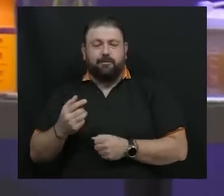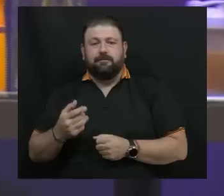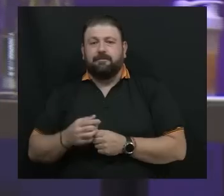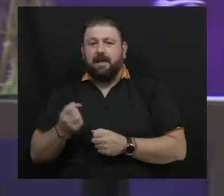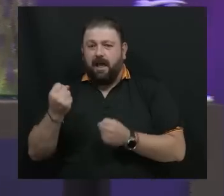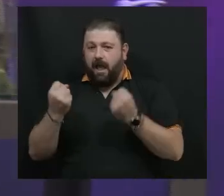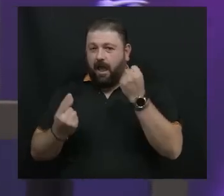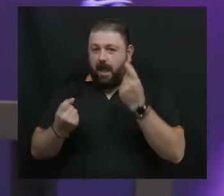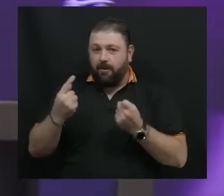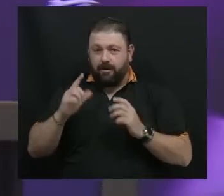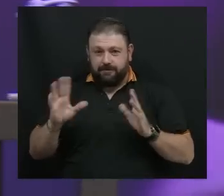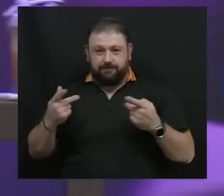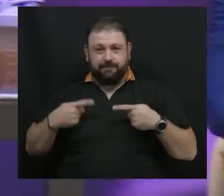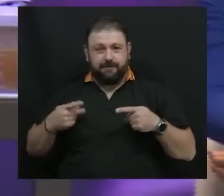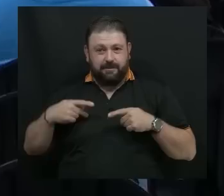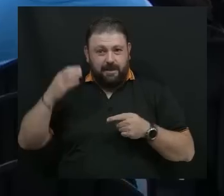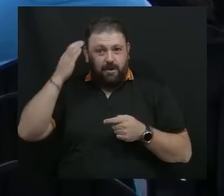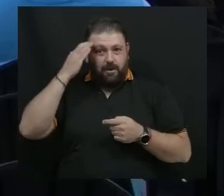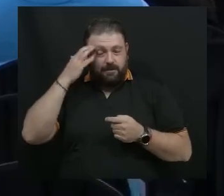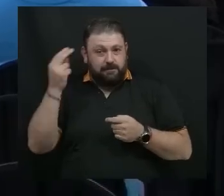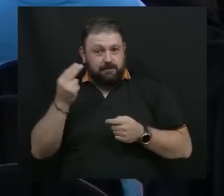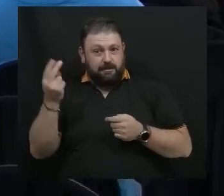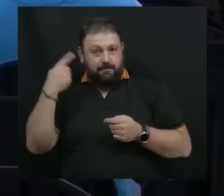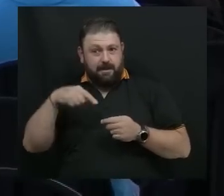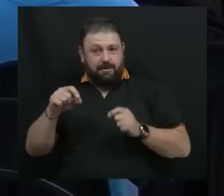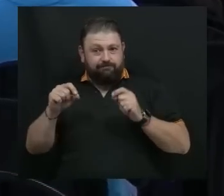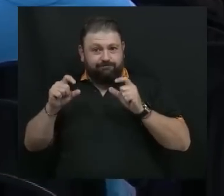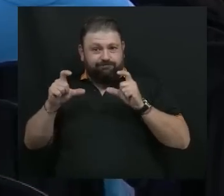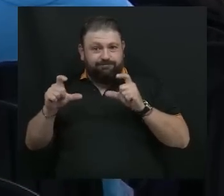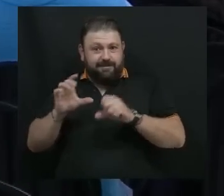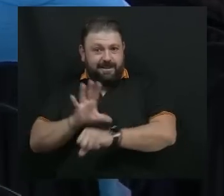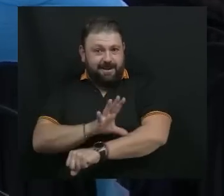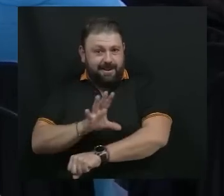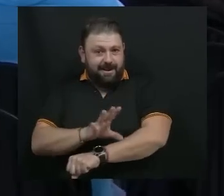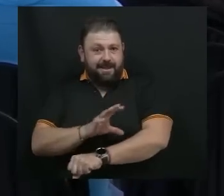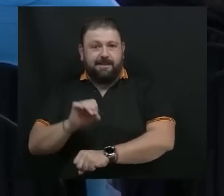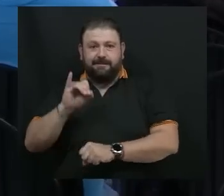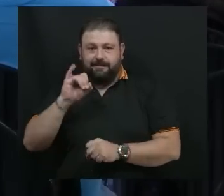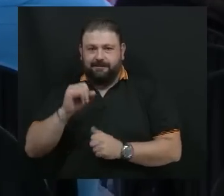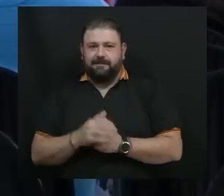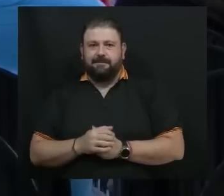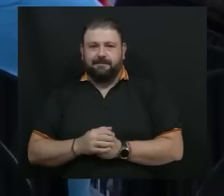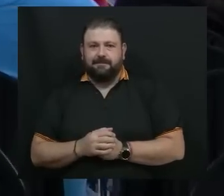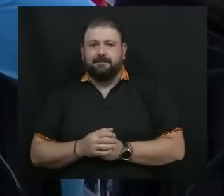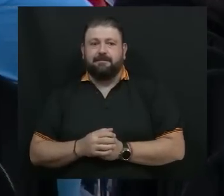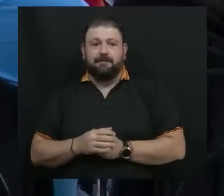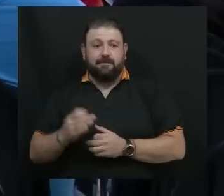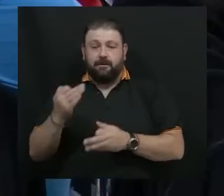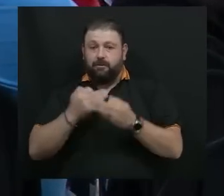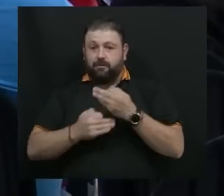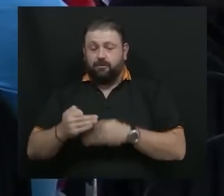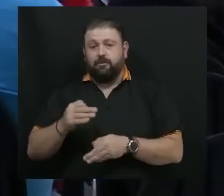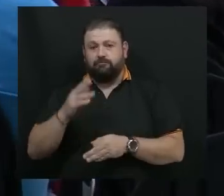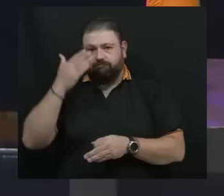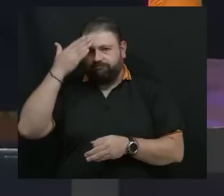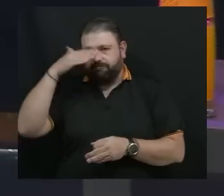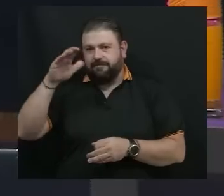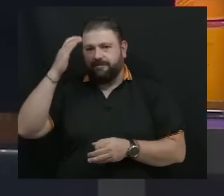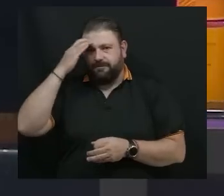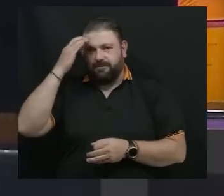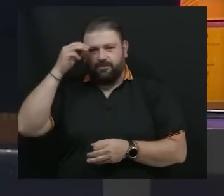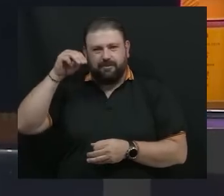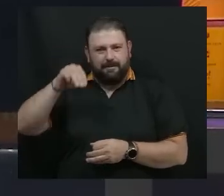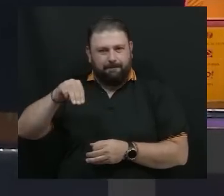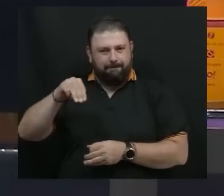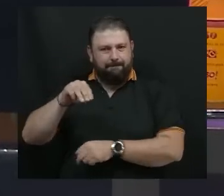¿Conocen gente que necesita más energía? ¡Eso! Nos tomamos el Magnus, ¿sí o no? El Magnus